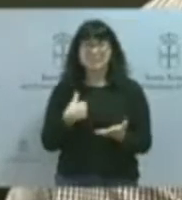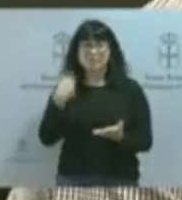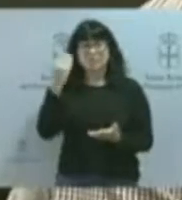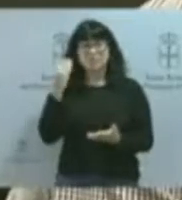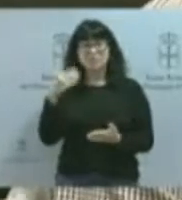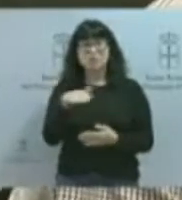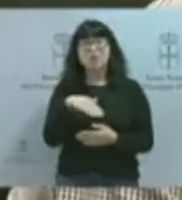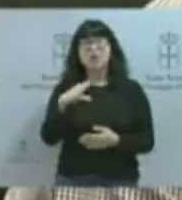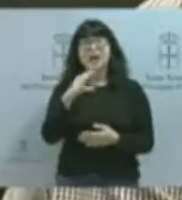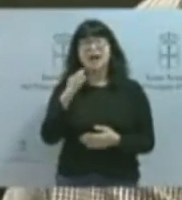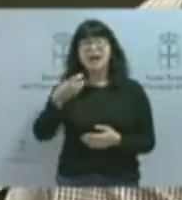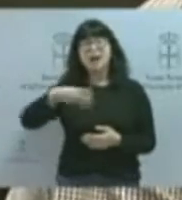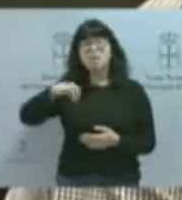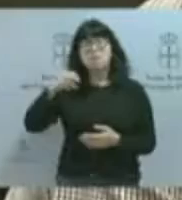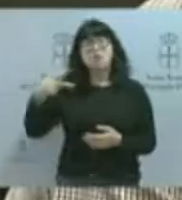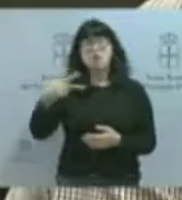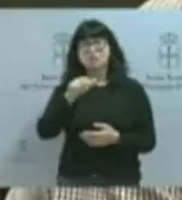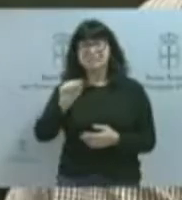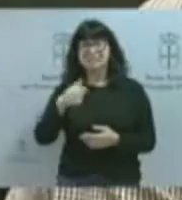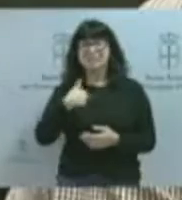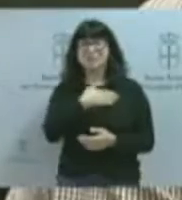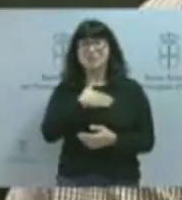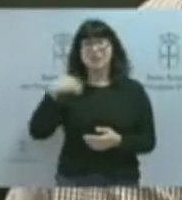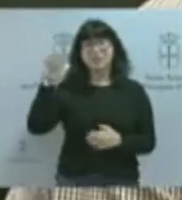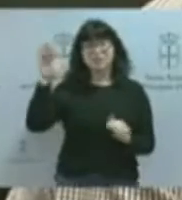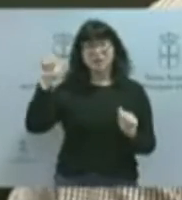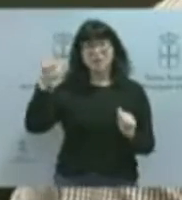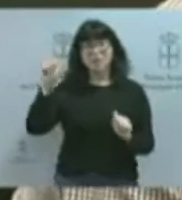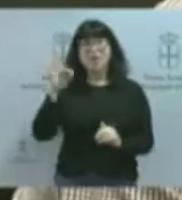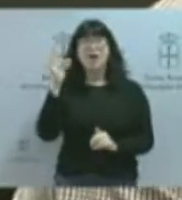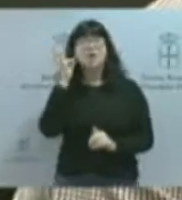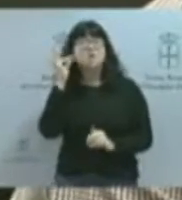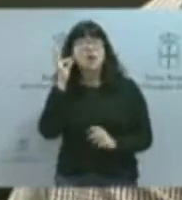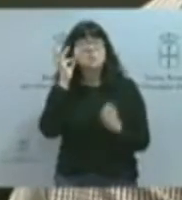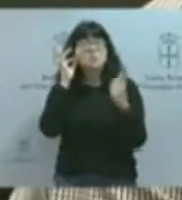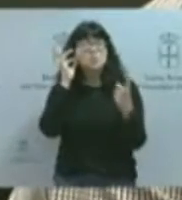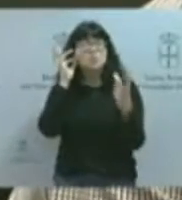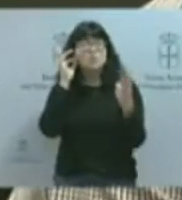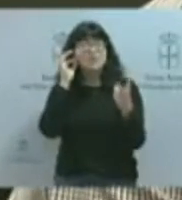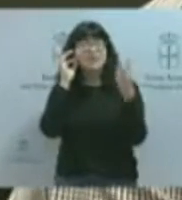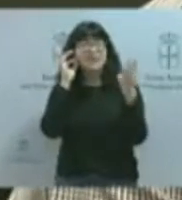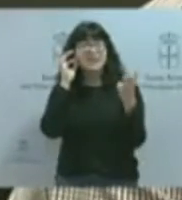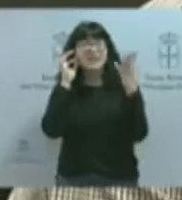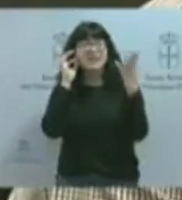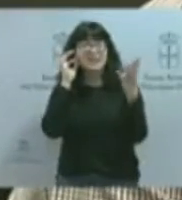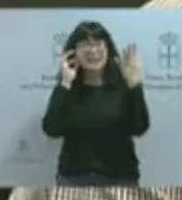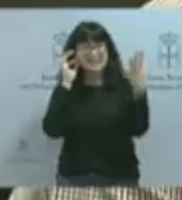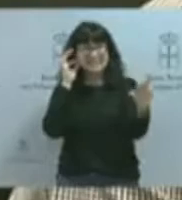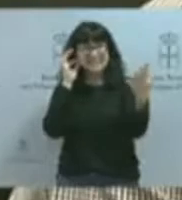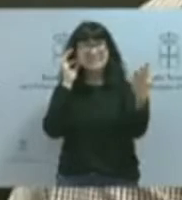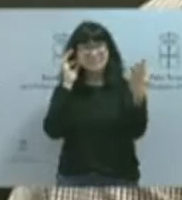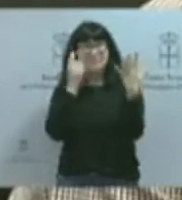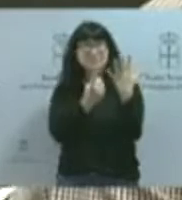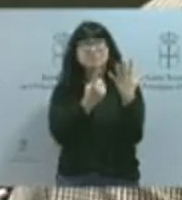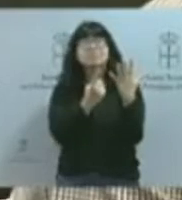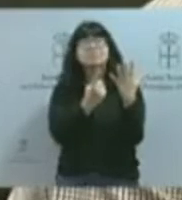nos acompañan, a Manolita, a Nair, a Guasantas, a María Dolores, a Carolina y a María José, que están en riesgo de desahucio y